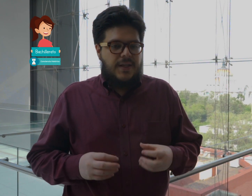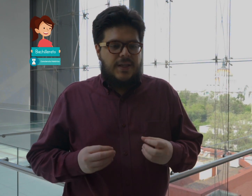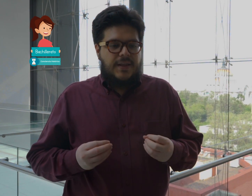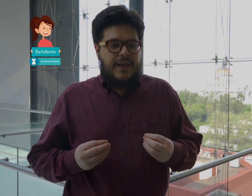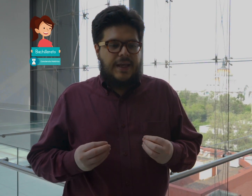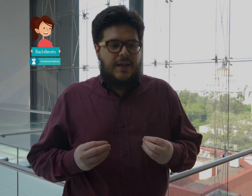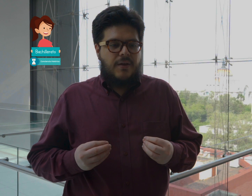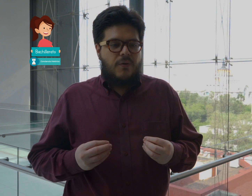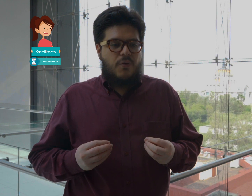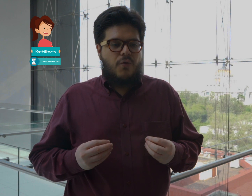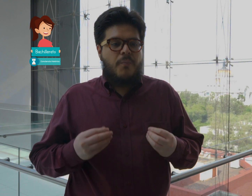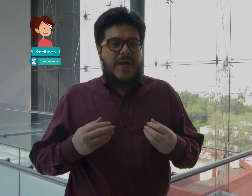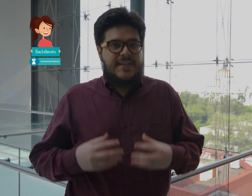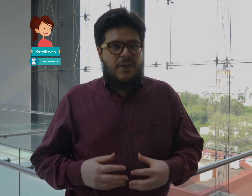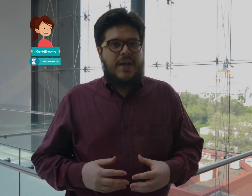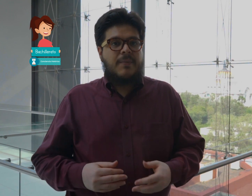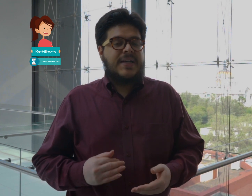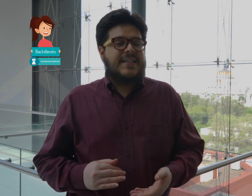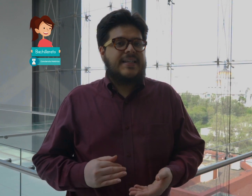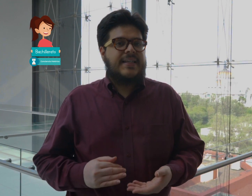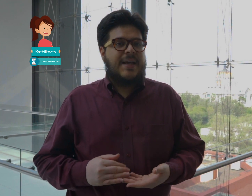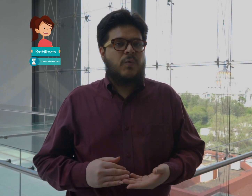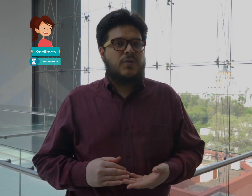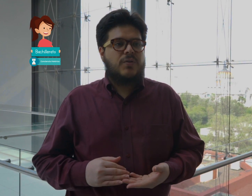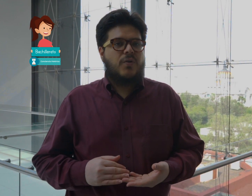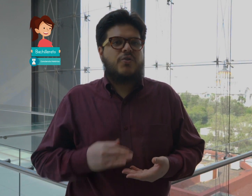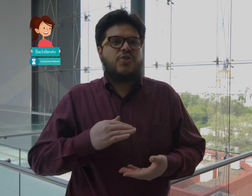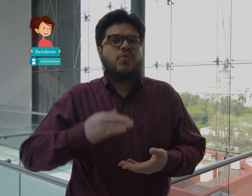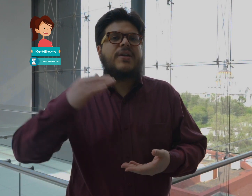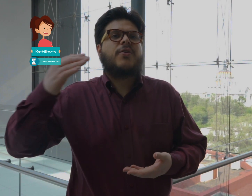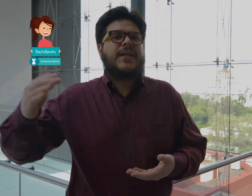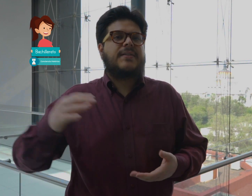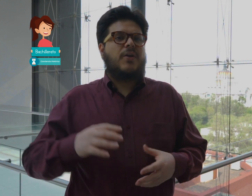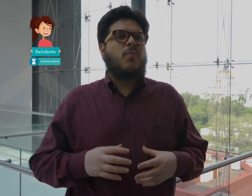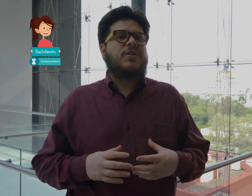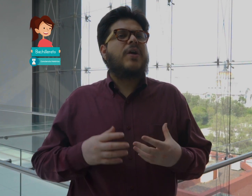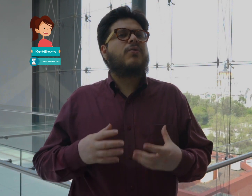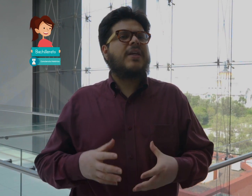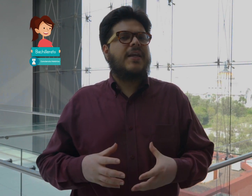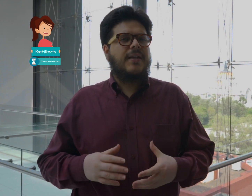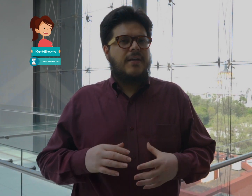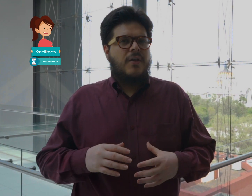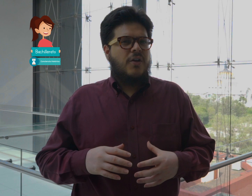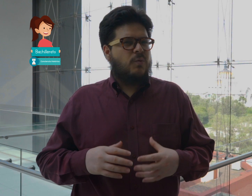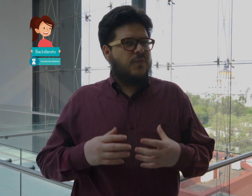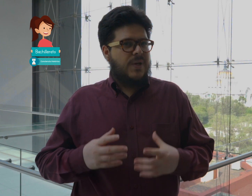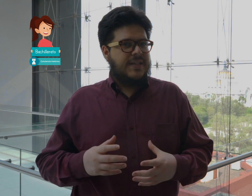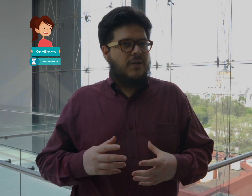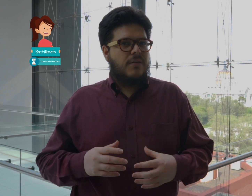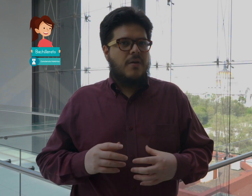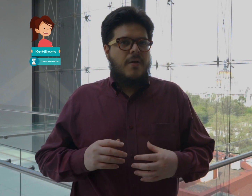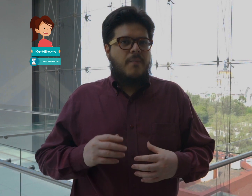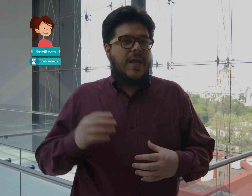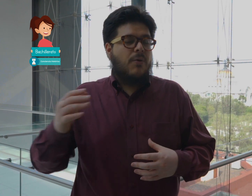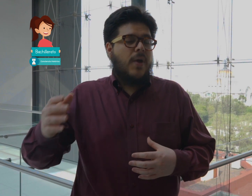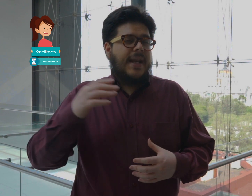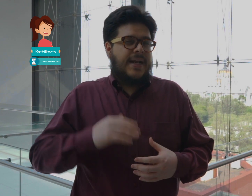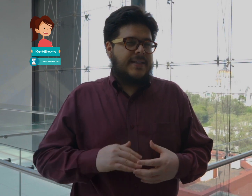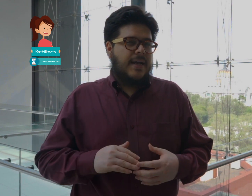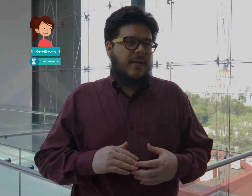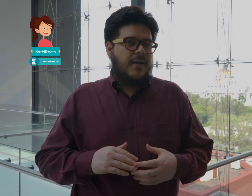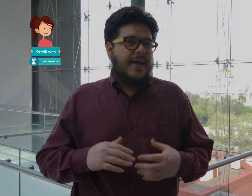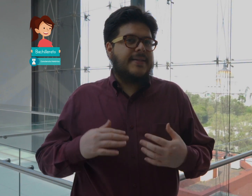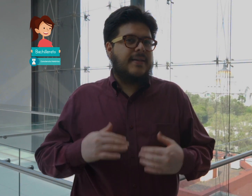comprender, de un pasado que además necesitamos construir sobre como si fuera un dique, como si fuera un escalón, para